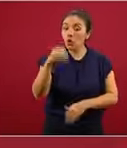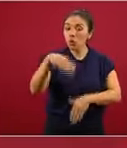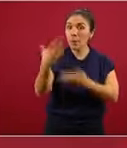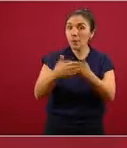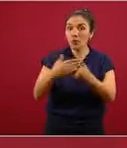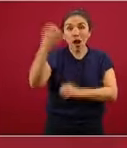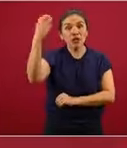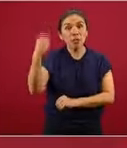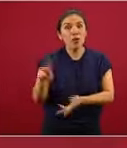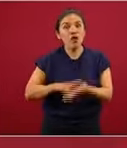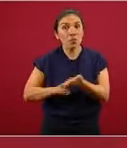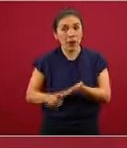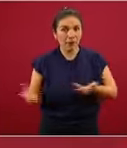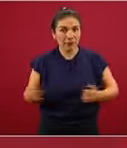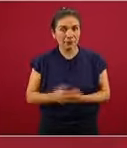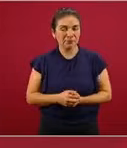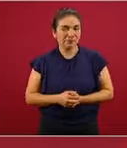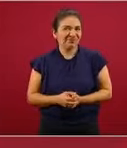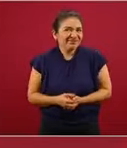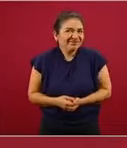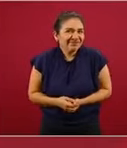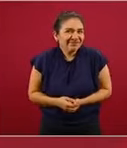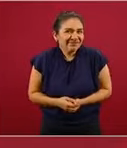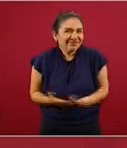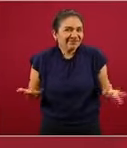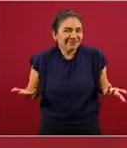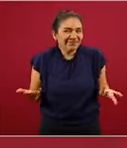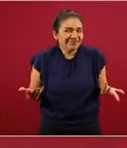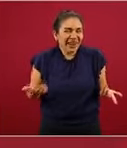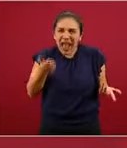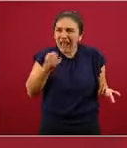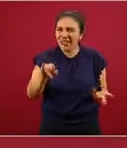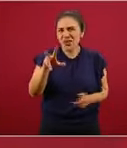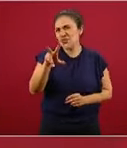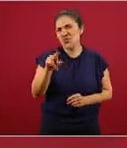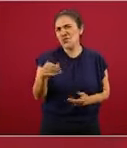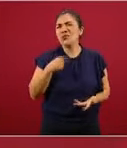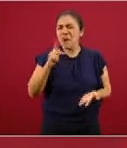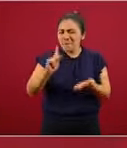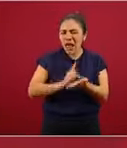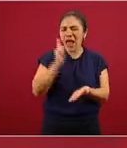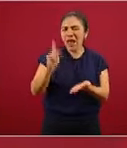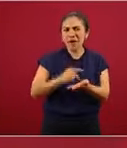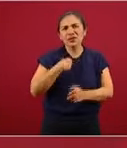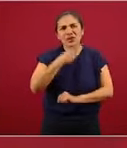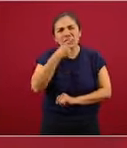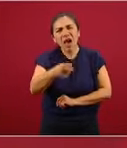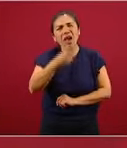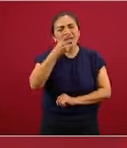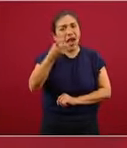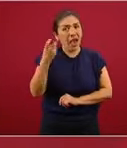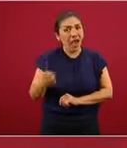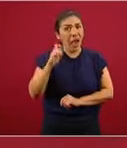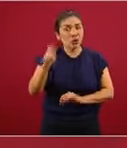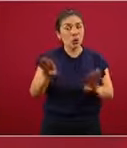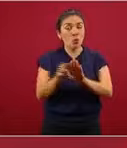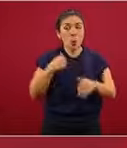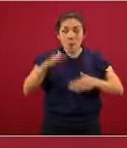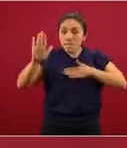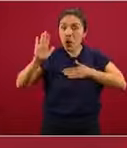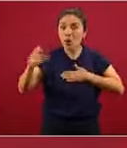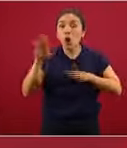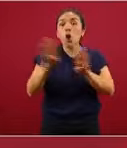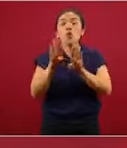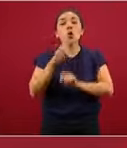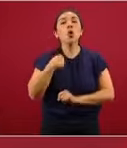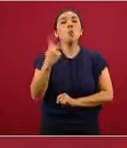cumplieron. Este es verde, por cierto. No funciona así, lo hemos explicado una y otra vez. Esto no son promesas de campaña,